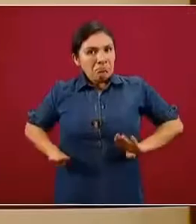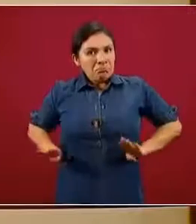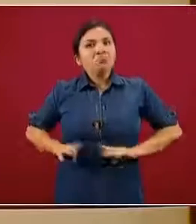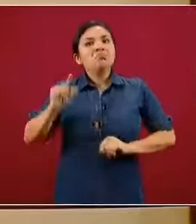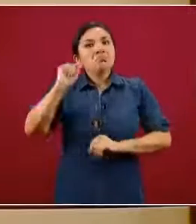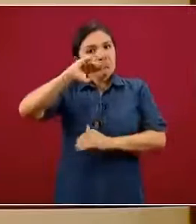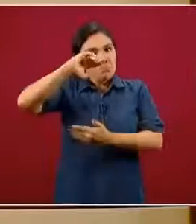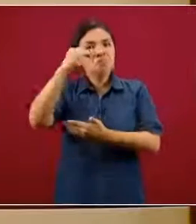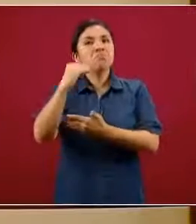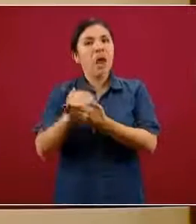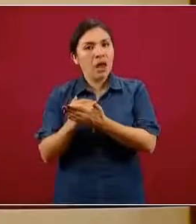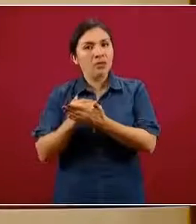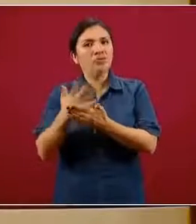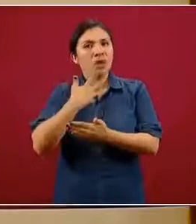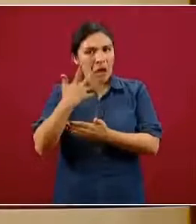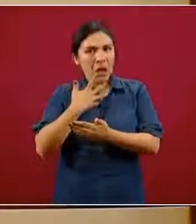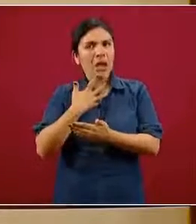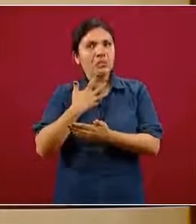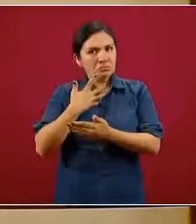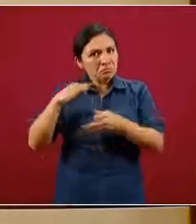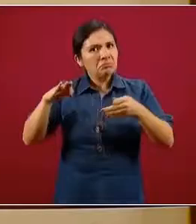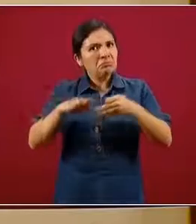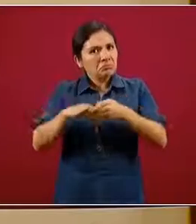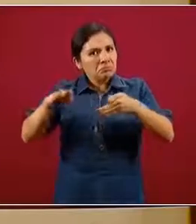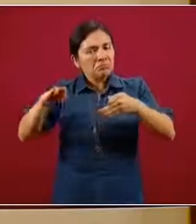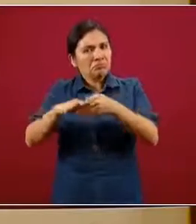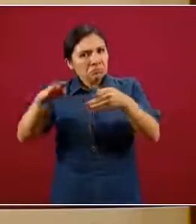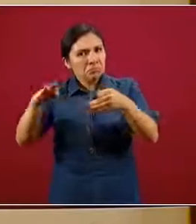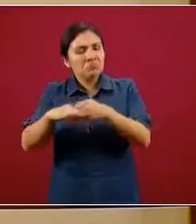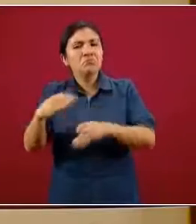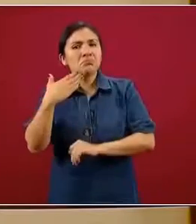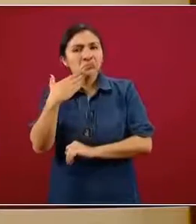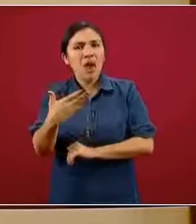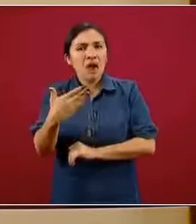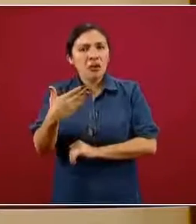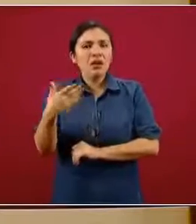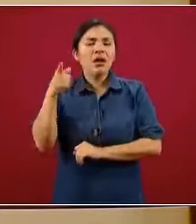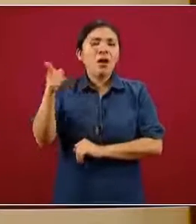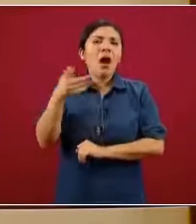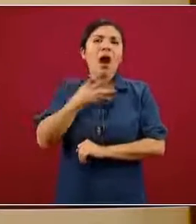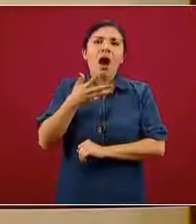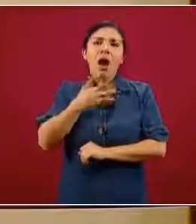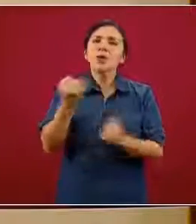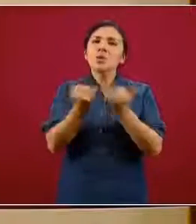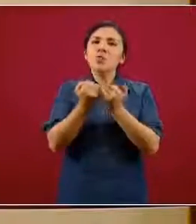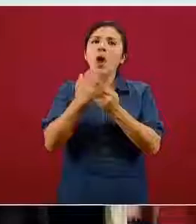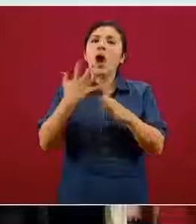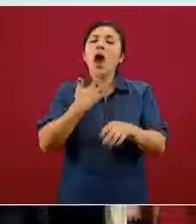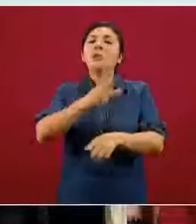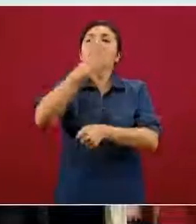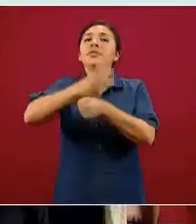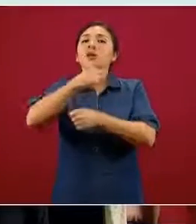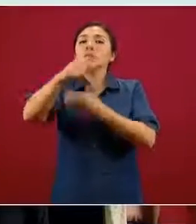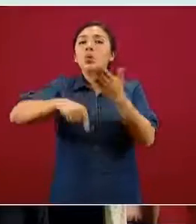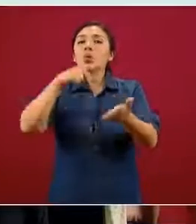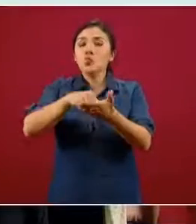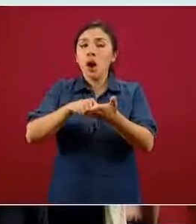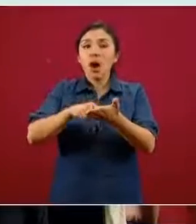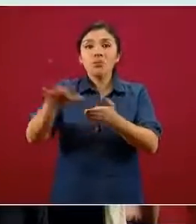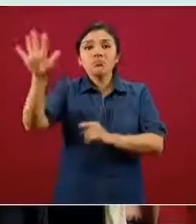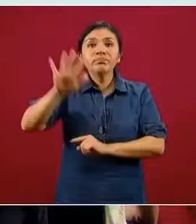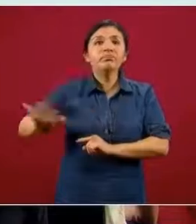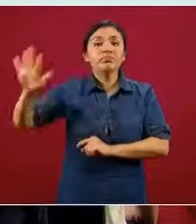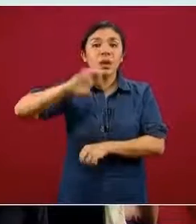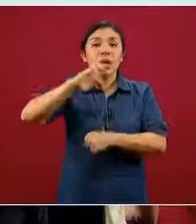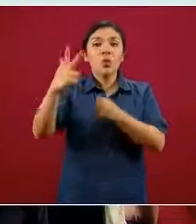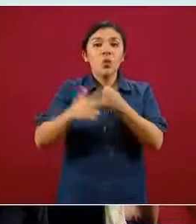reducción, digamos que consistente, sistemática, inclusive ya ha llegado a un tercer lugar, y sus proporciones,